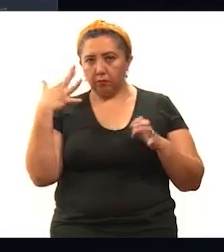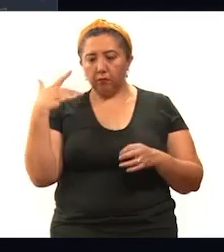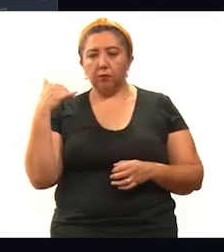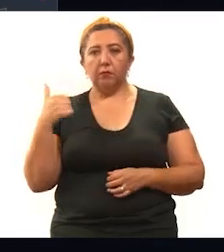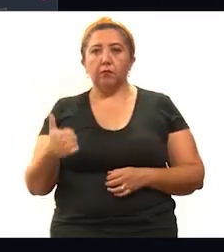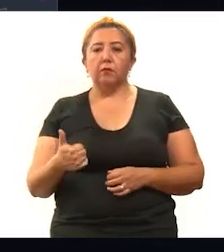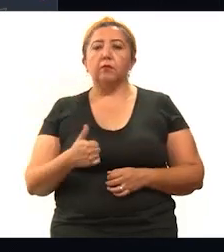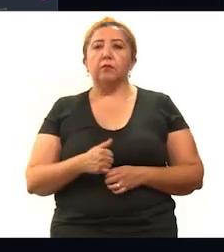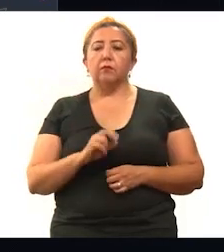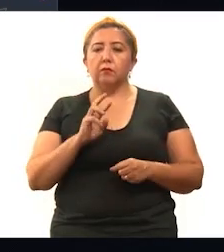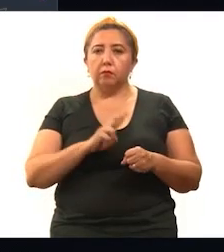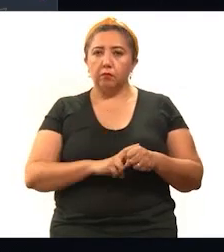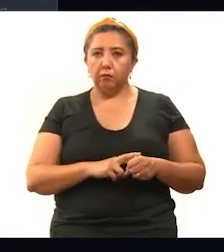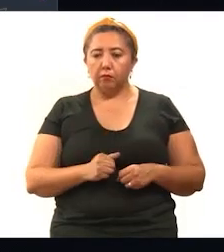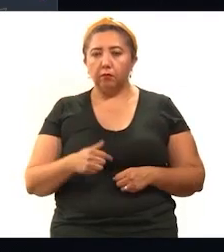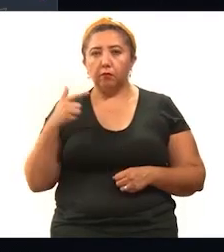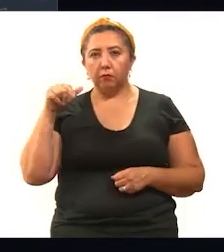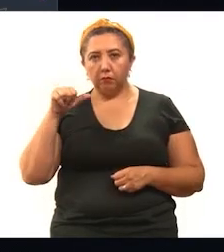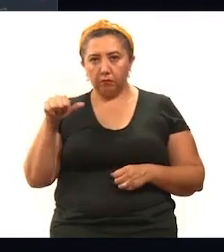10.756 en la zona sur,